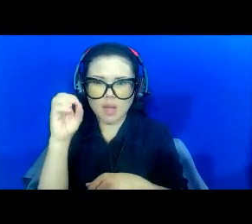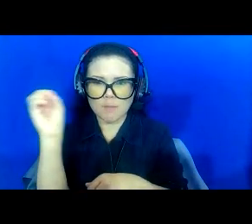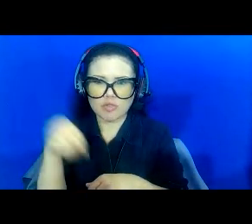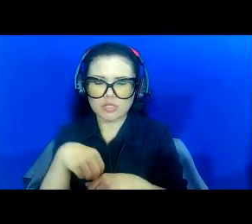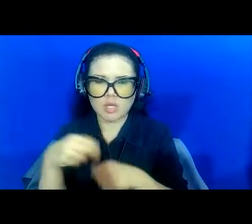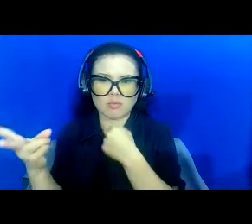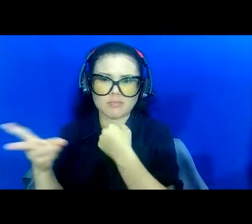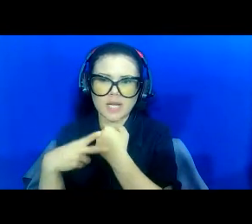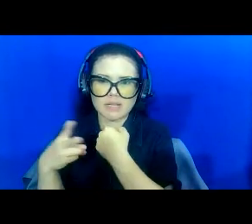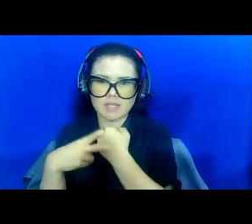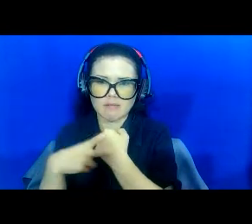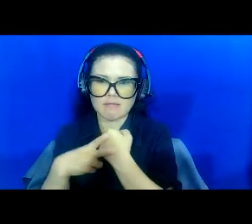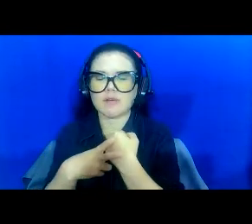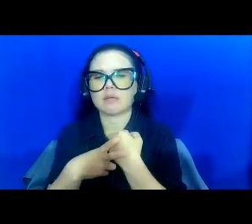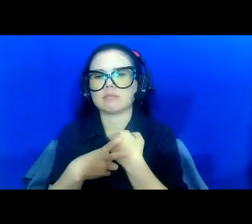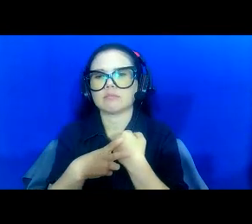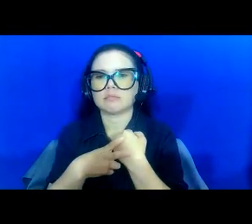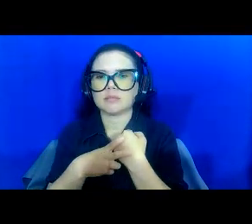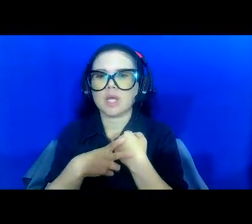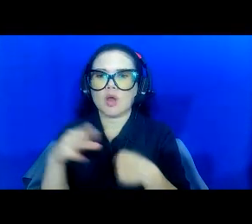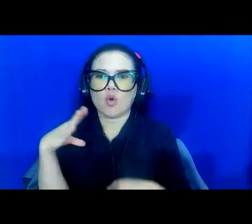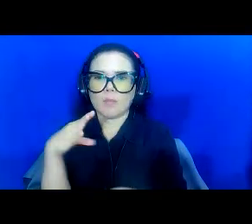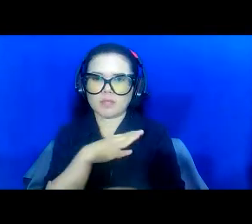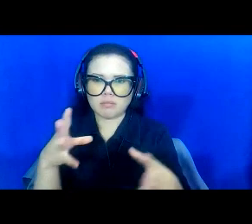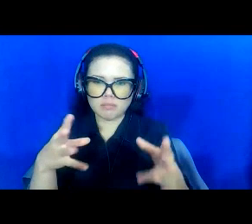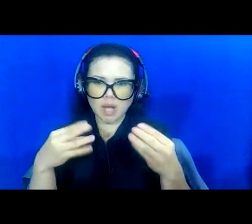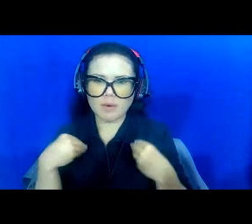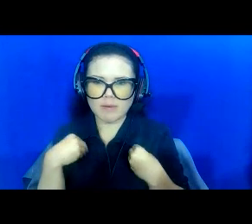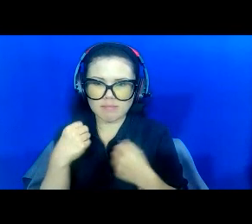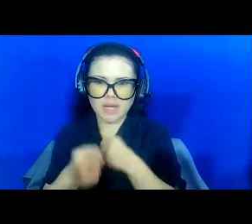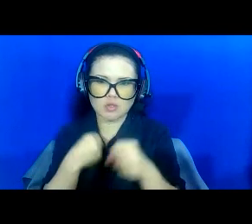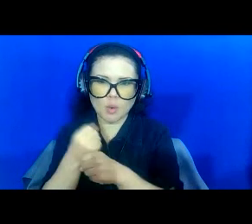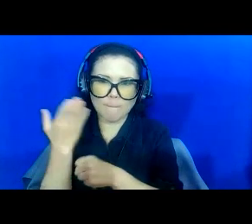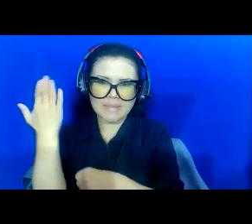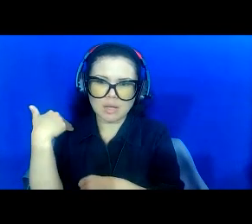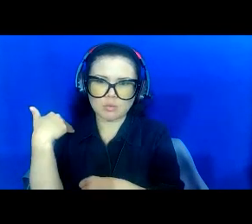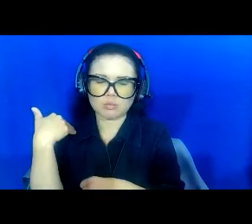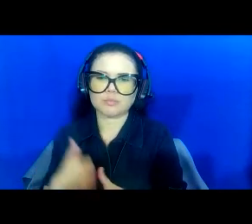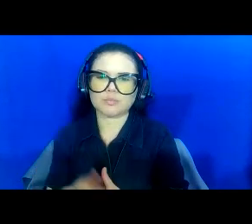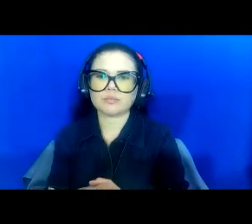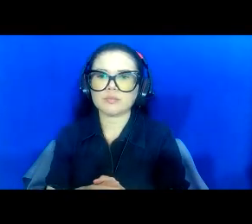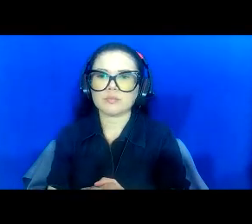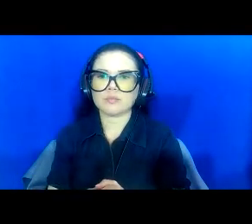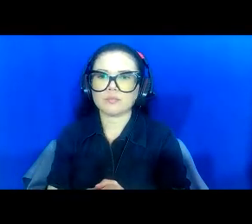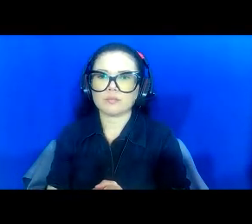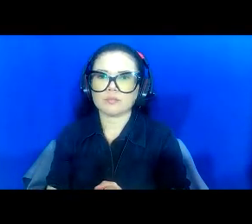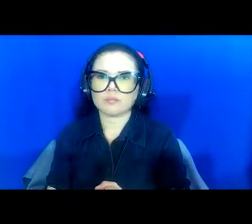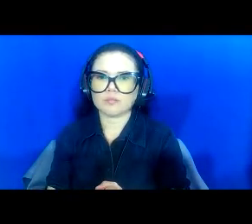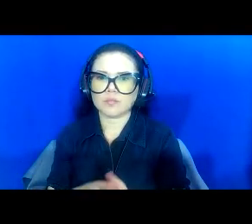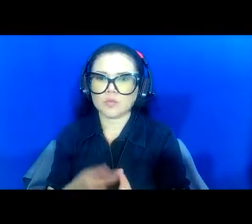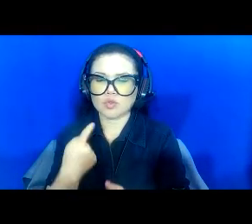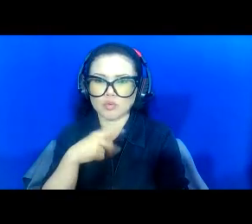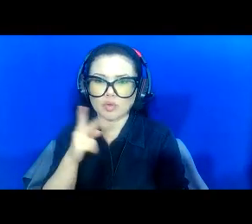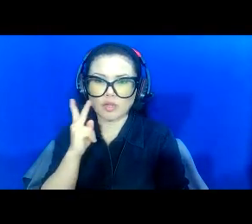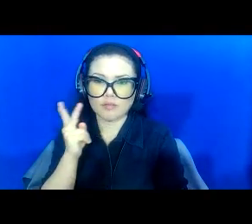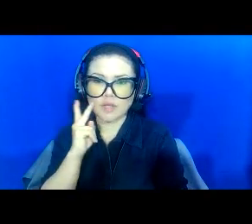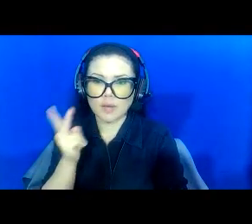aprobado por el comité en reunión del año pasado. Así que estaríamos viendo que estaríamos consumiendo